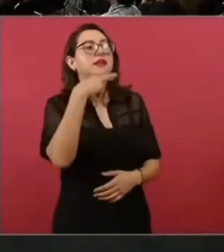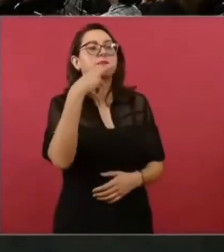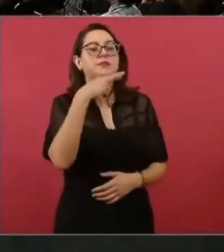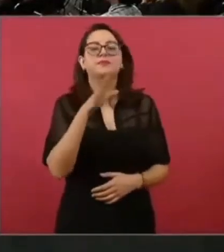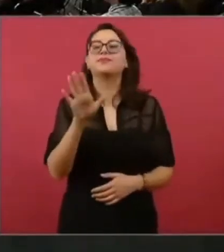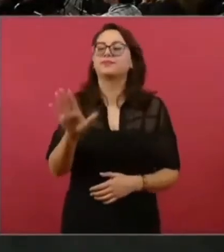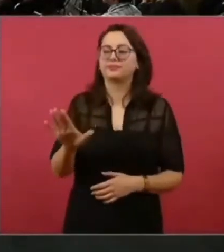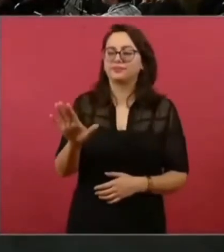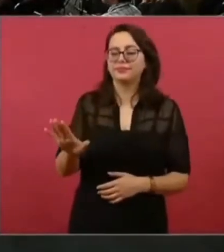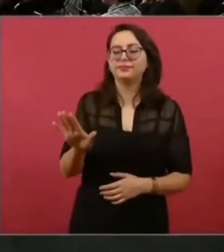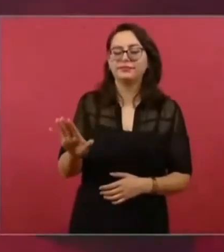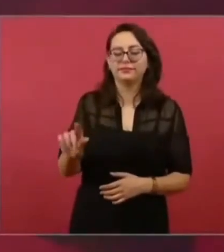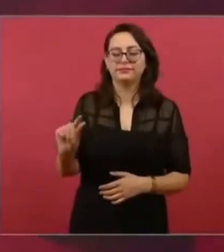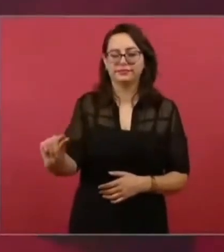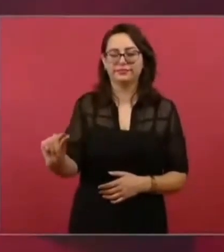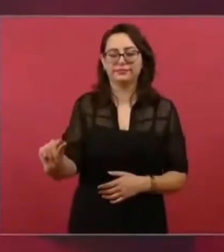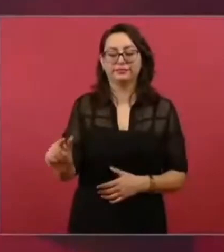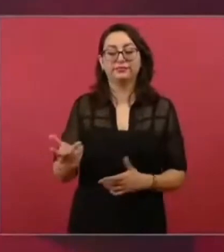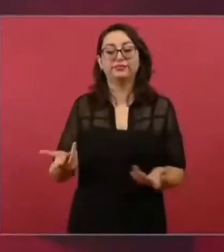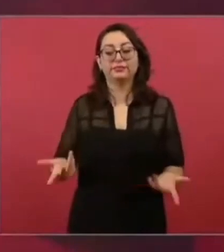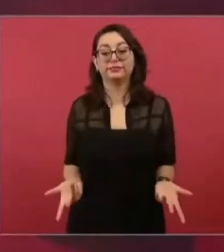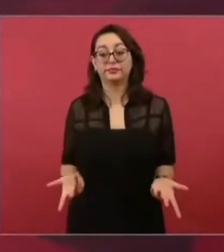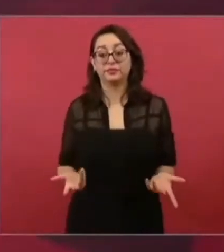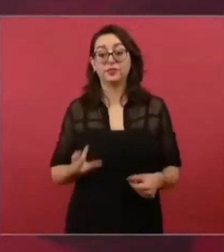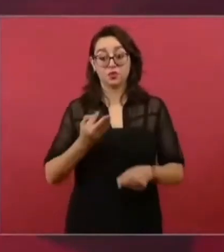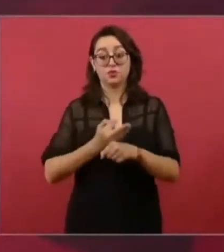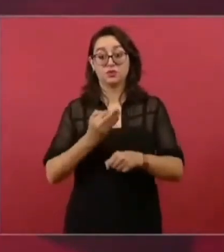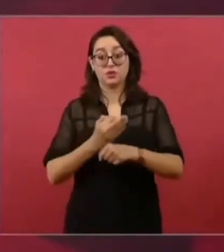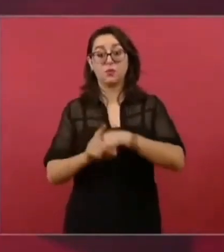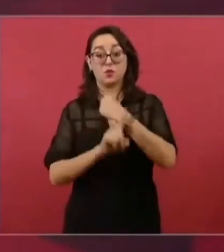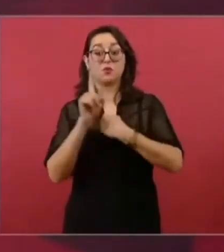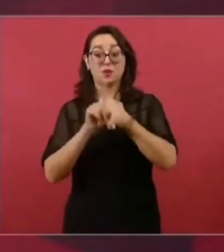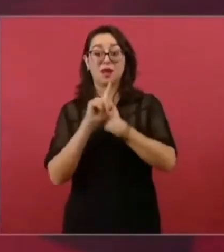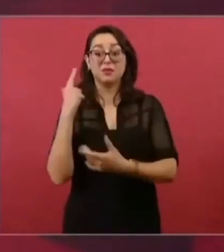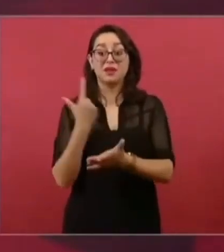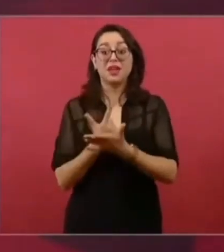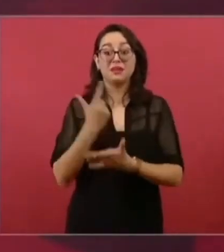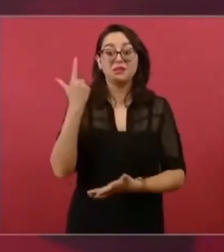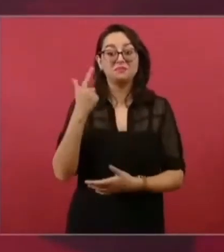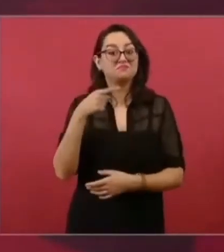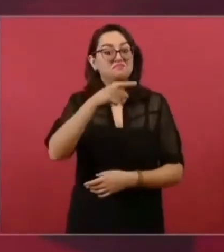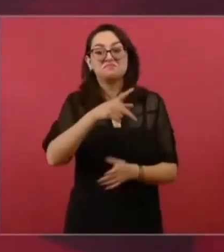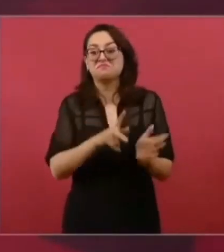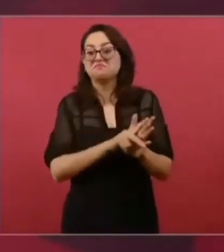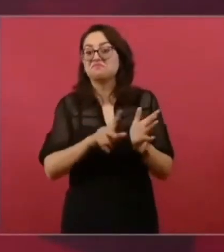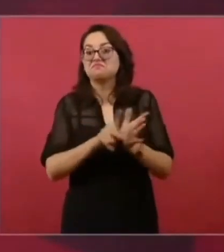pues informar que está pasando esto. Sí.